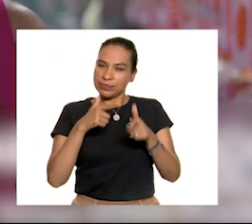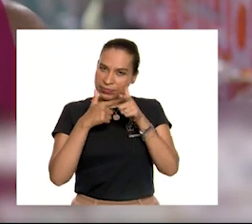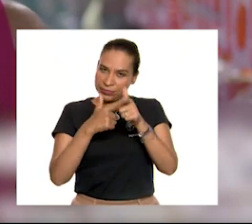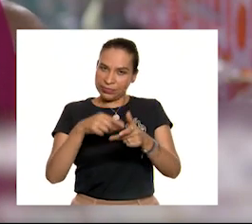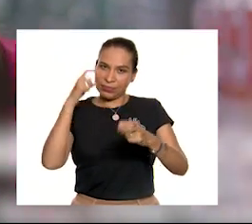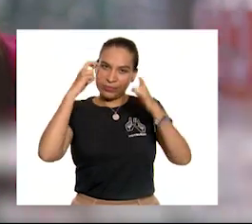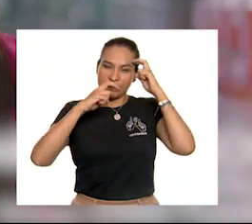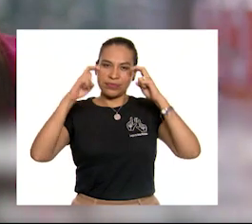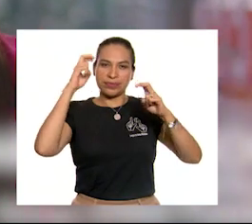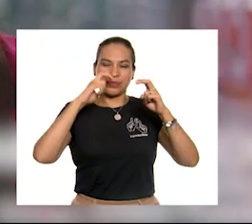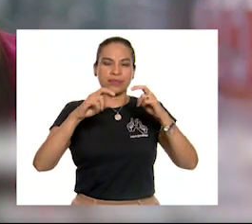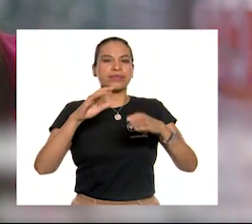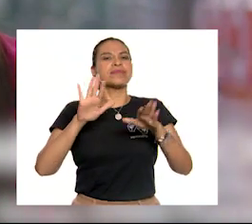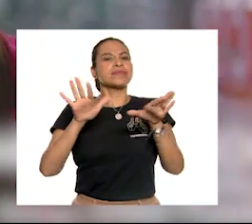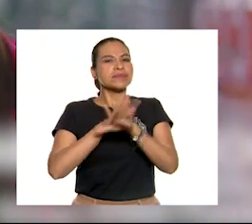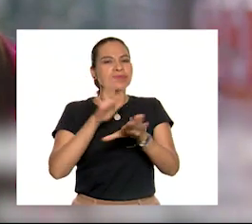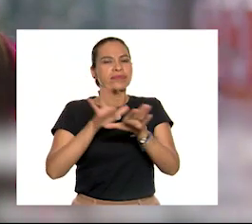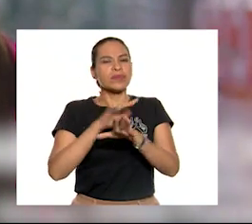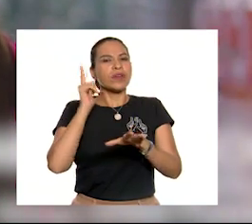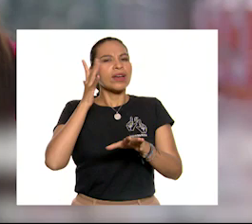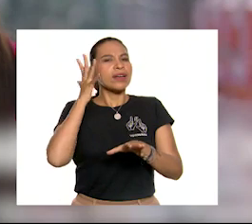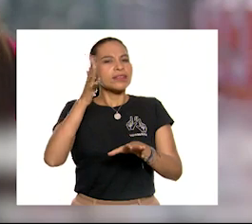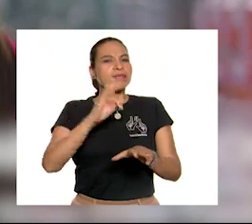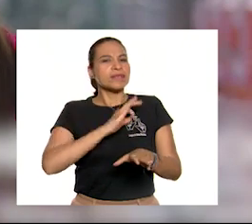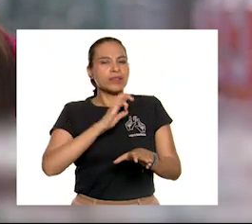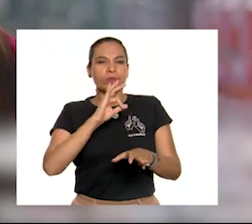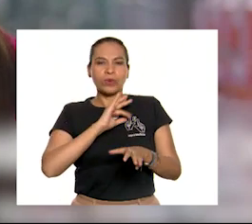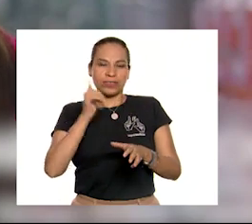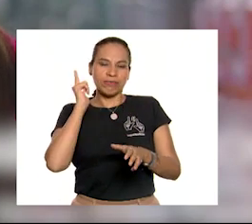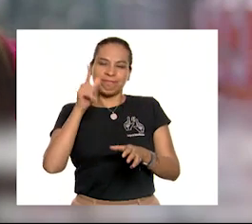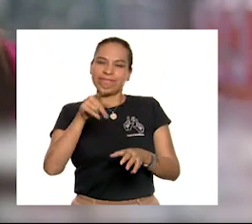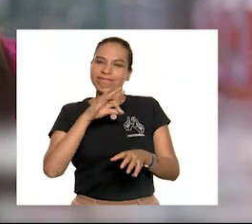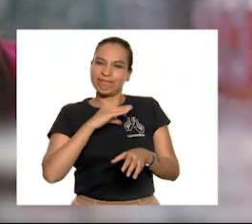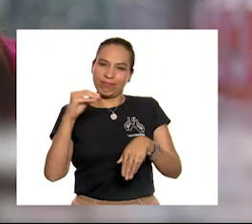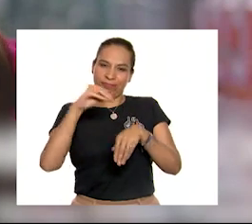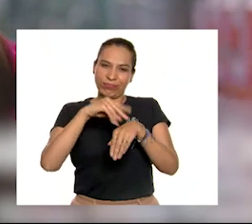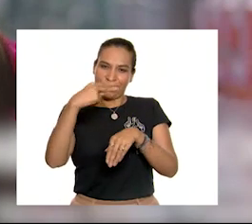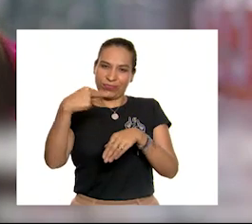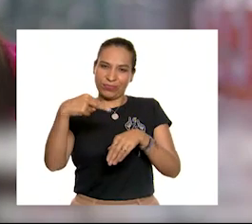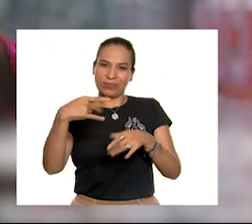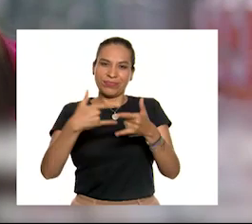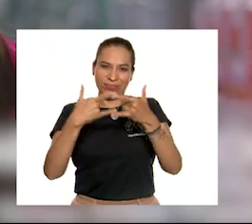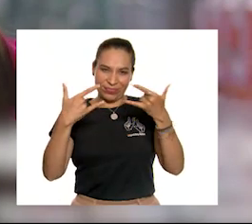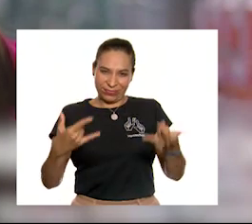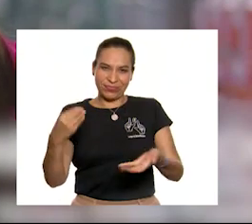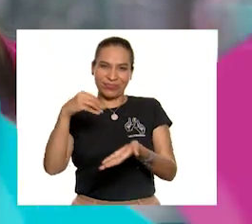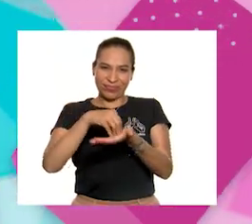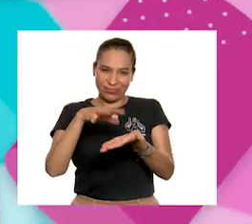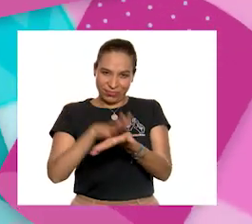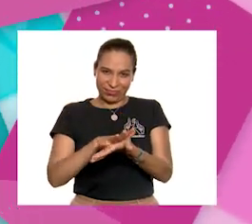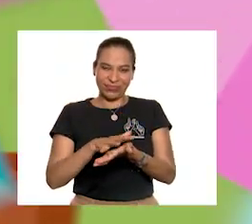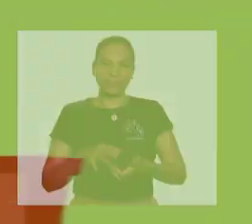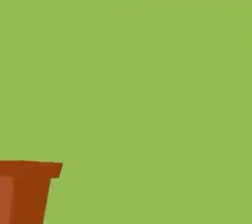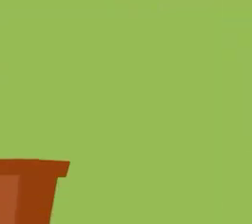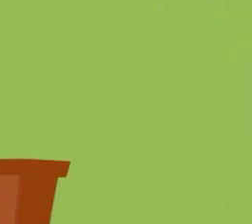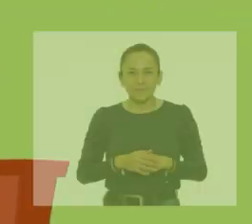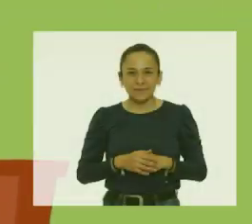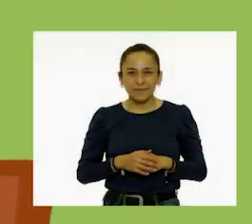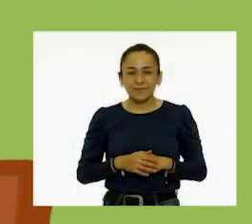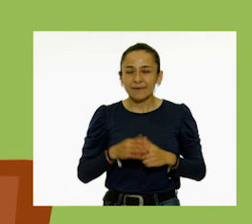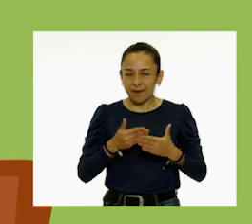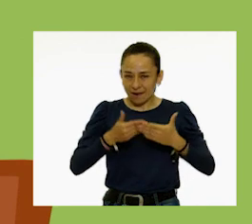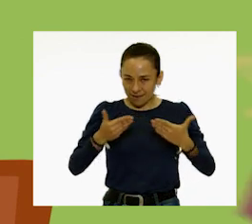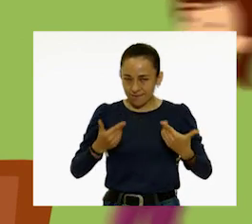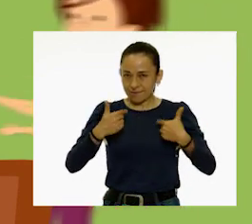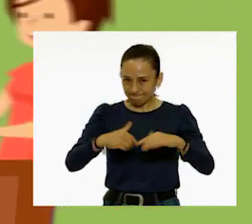tus sueños, innovar y crear esperanzas, y sobre todo, dejar tu nombre marcado en la historia. Te